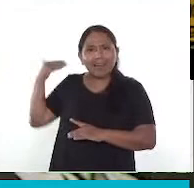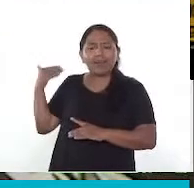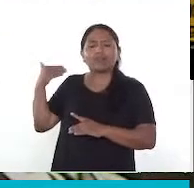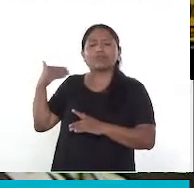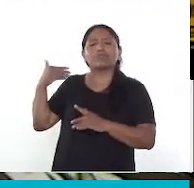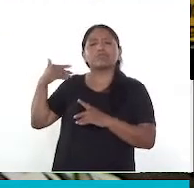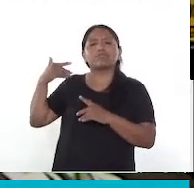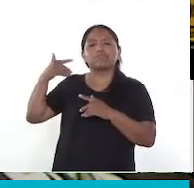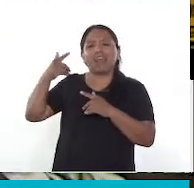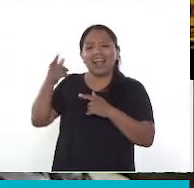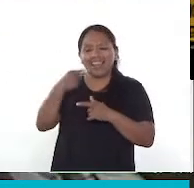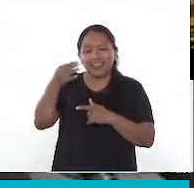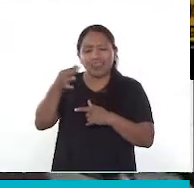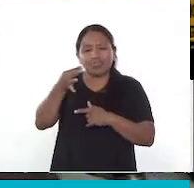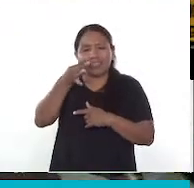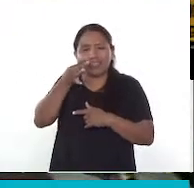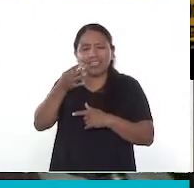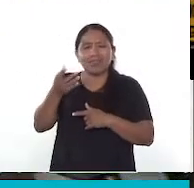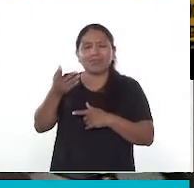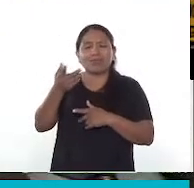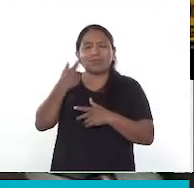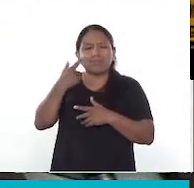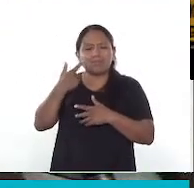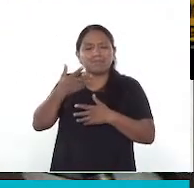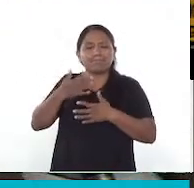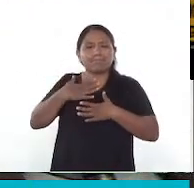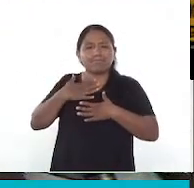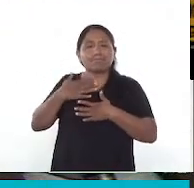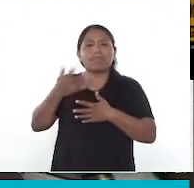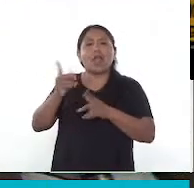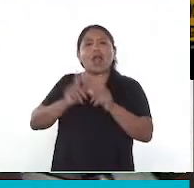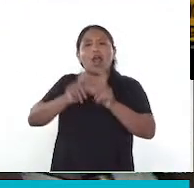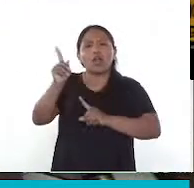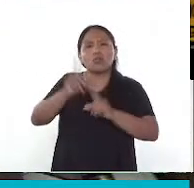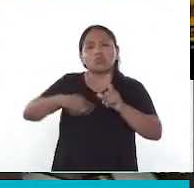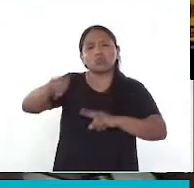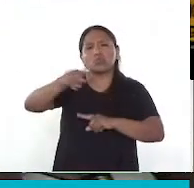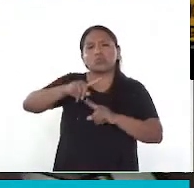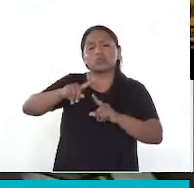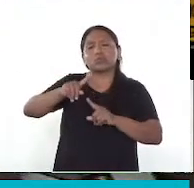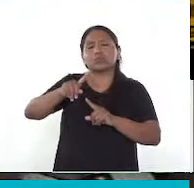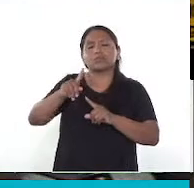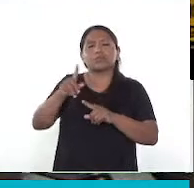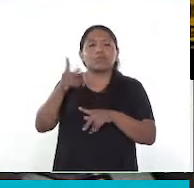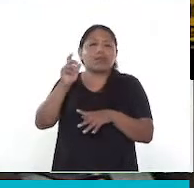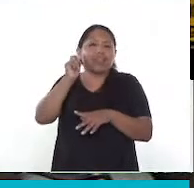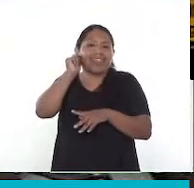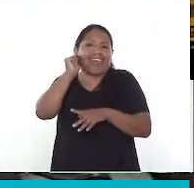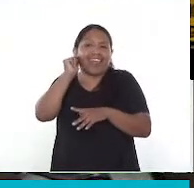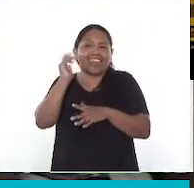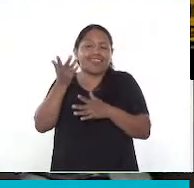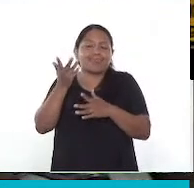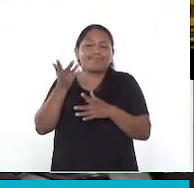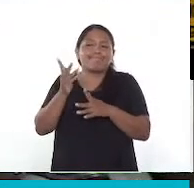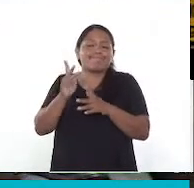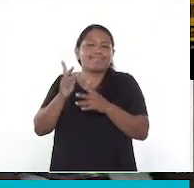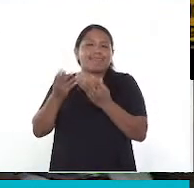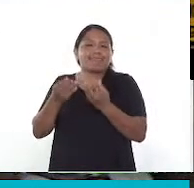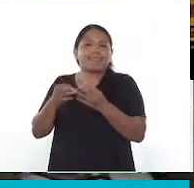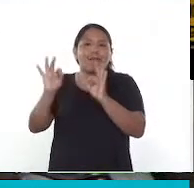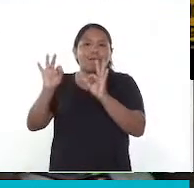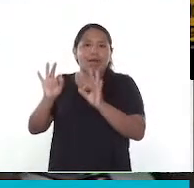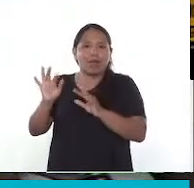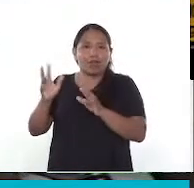a lo que vivimos en esos años algunos por una cuestión cronológica no vivieron esa